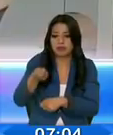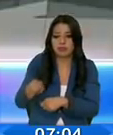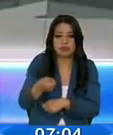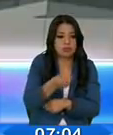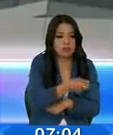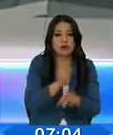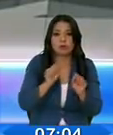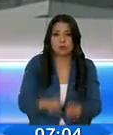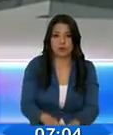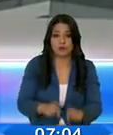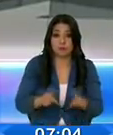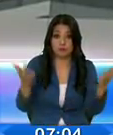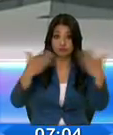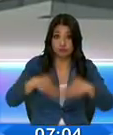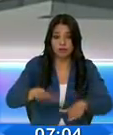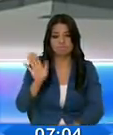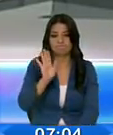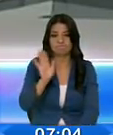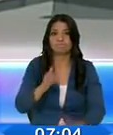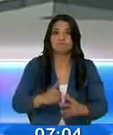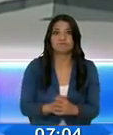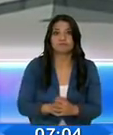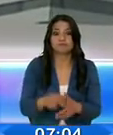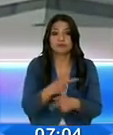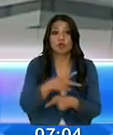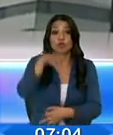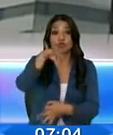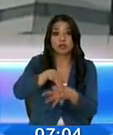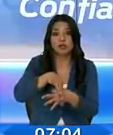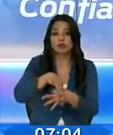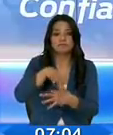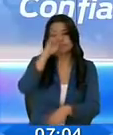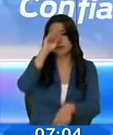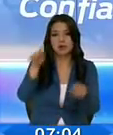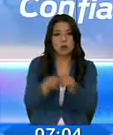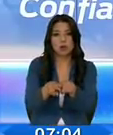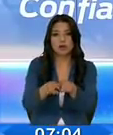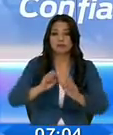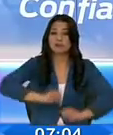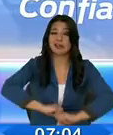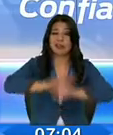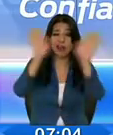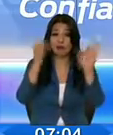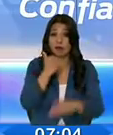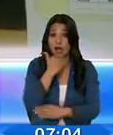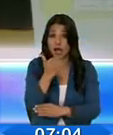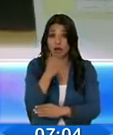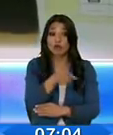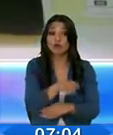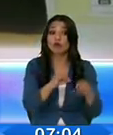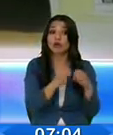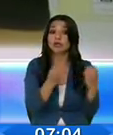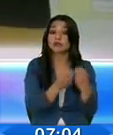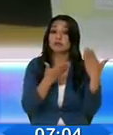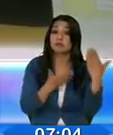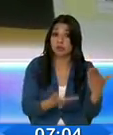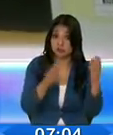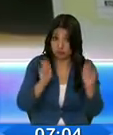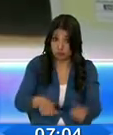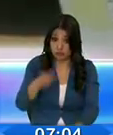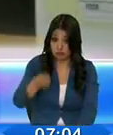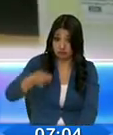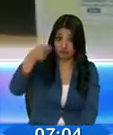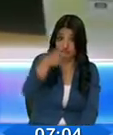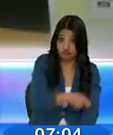dinero. Pero no solo eso, en el CNE tampoco hay acuerdos ni claridad sobre qué organizaciones políticas